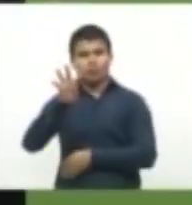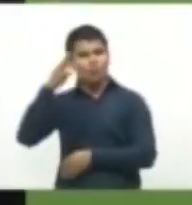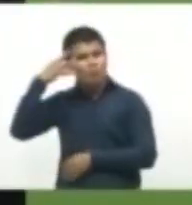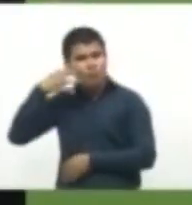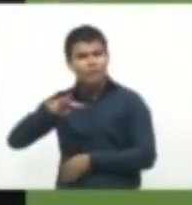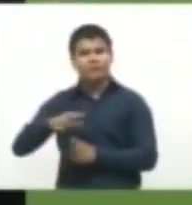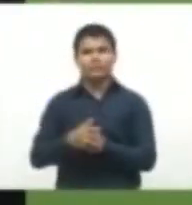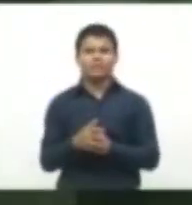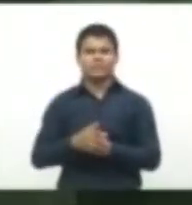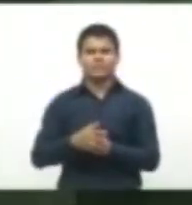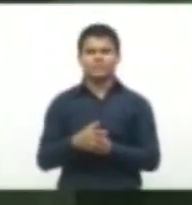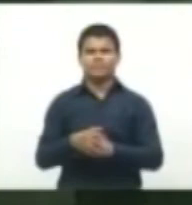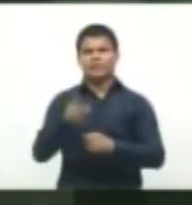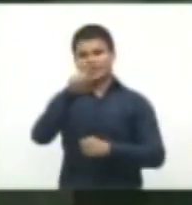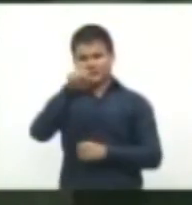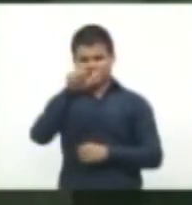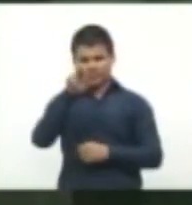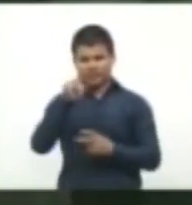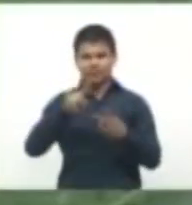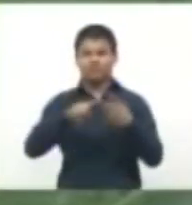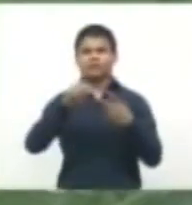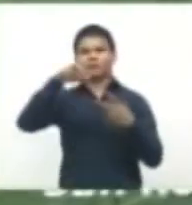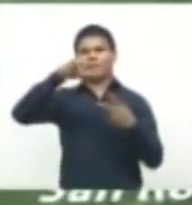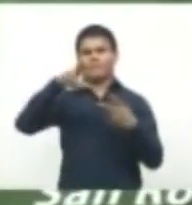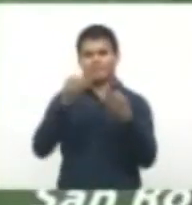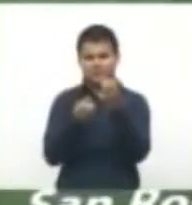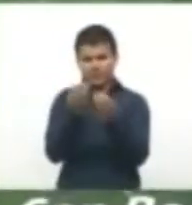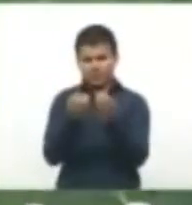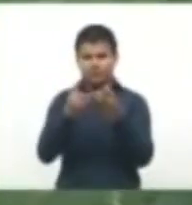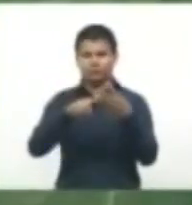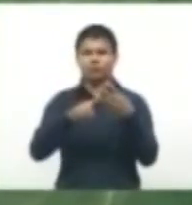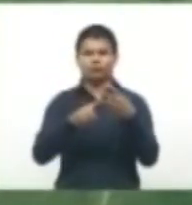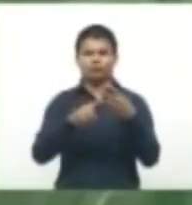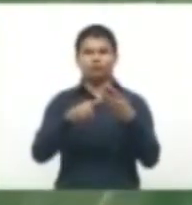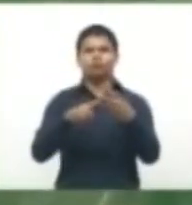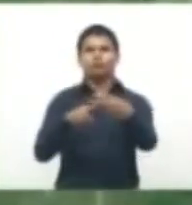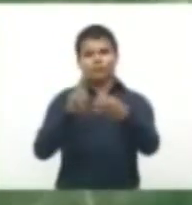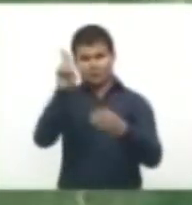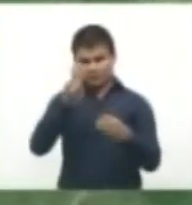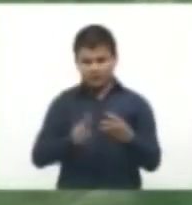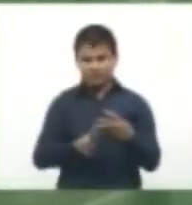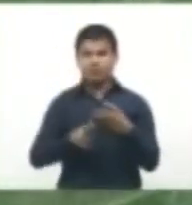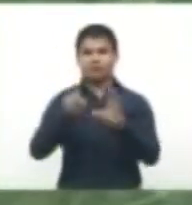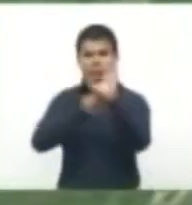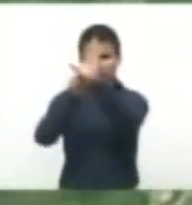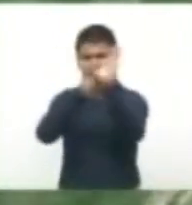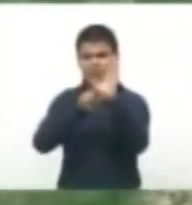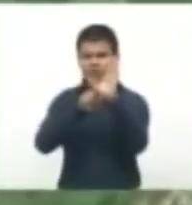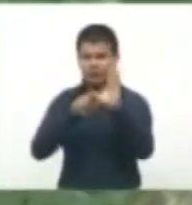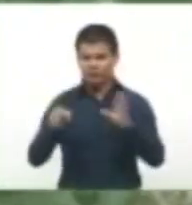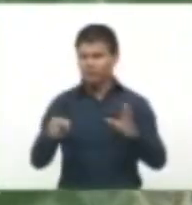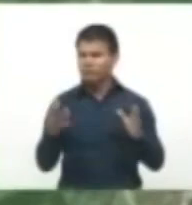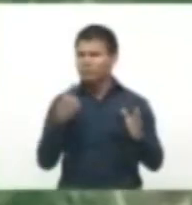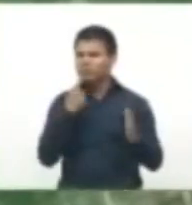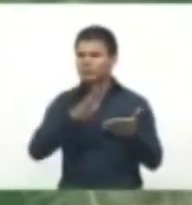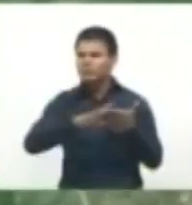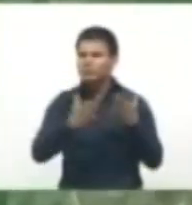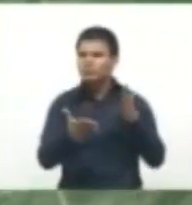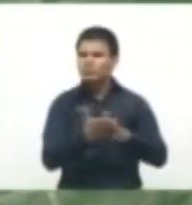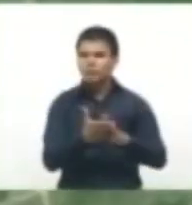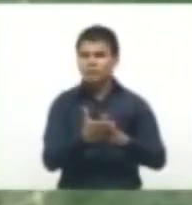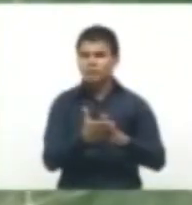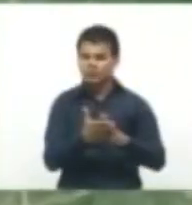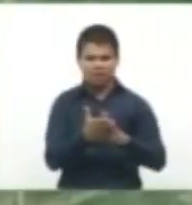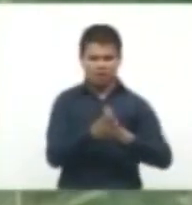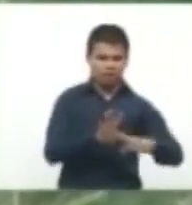Santander de Quilichao, Popayán, Rumichaca, Pasto y Cesar, La Guajira. En esta última, las comunidades manifestaron e impidieron que se